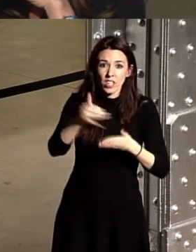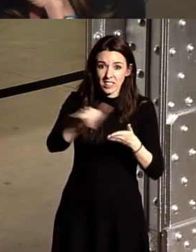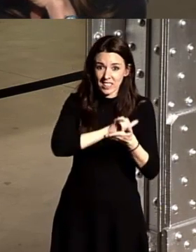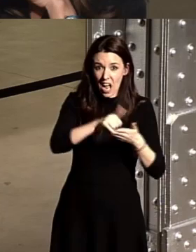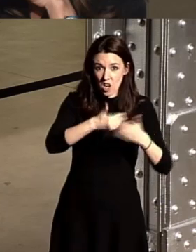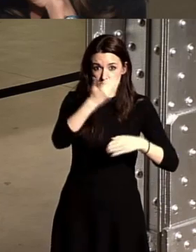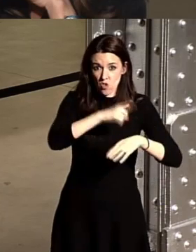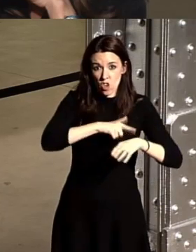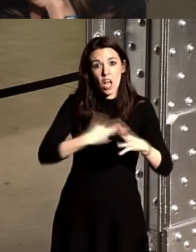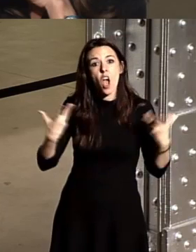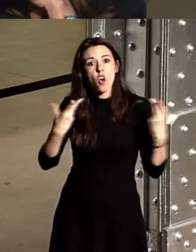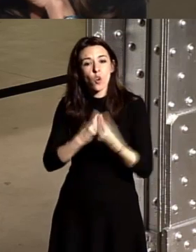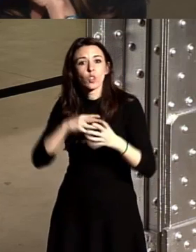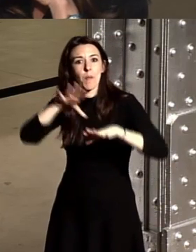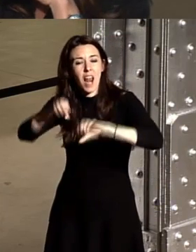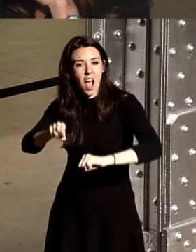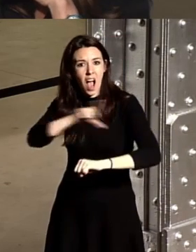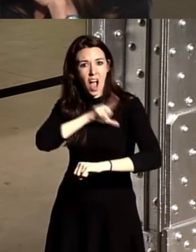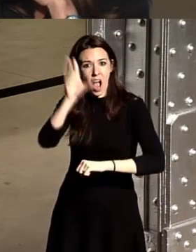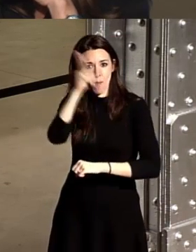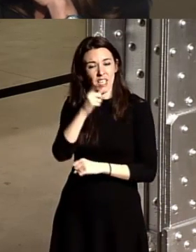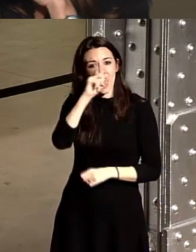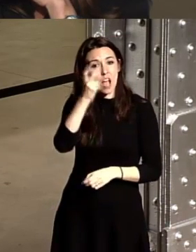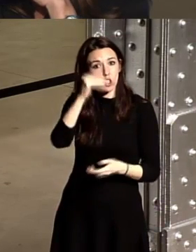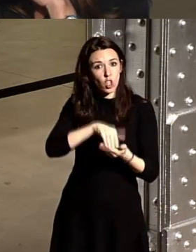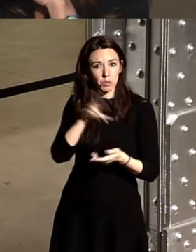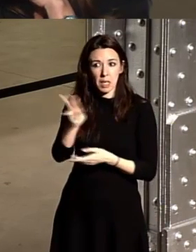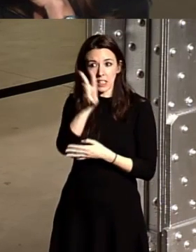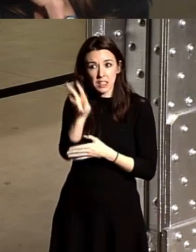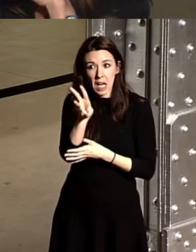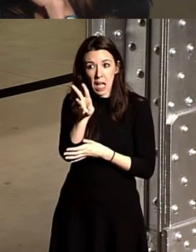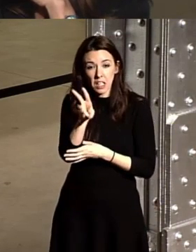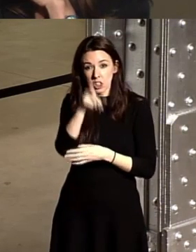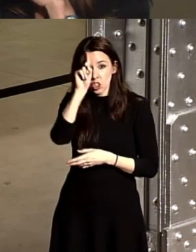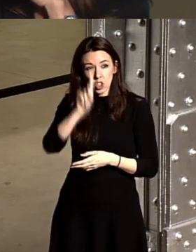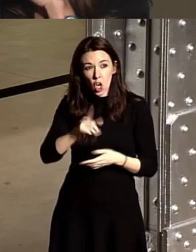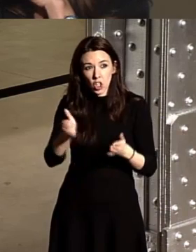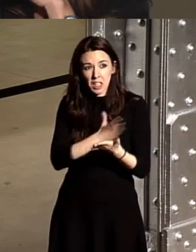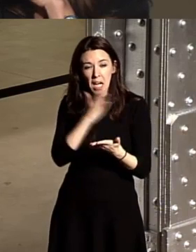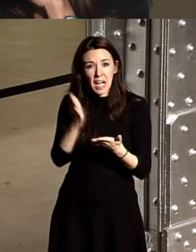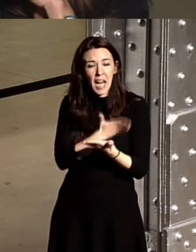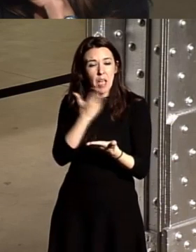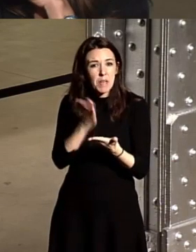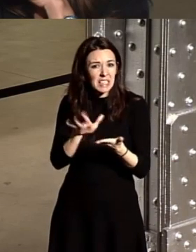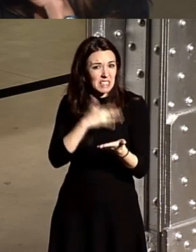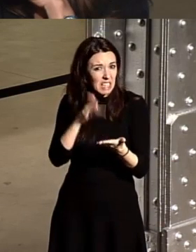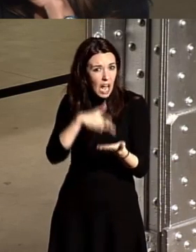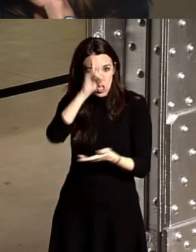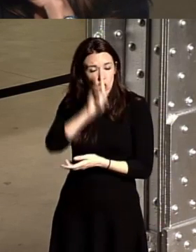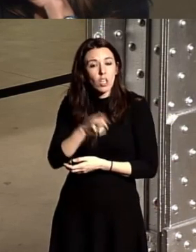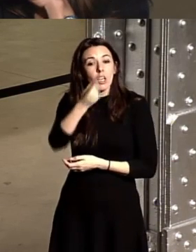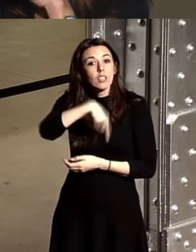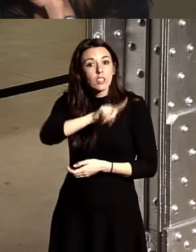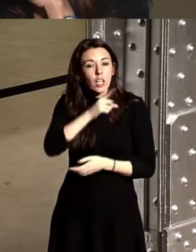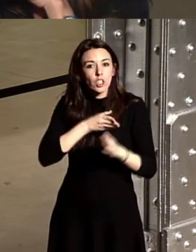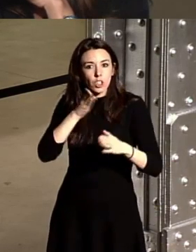para la invasión americana en el 2003. No me recuerdo, era un tío de la revista, periodista de la revista. Y entonces ellos se